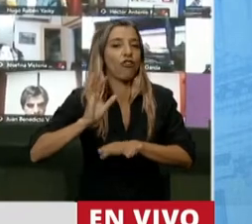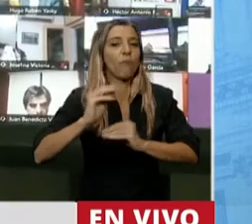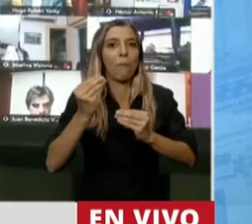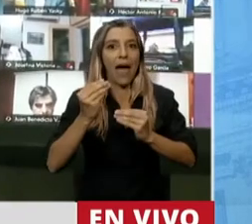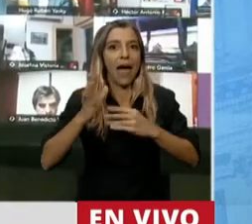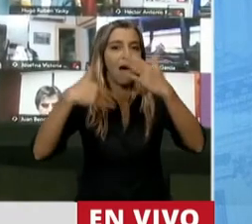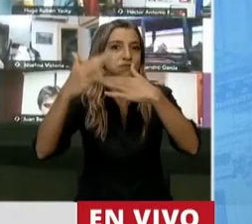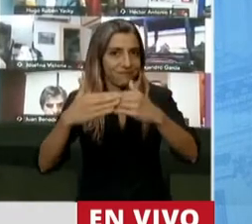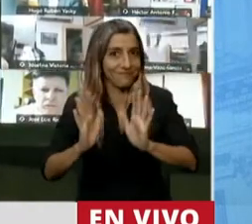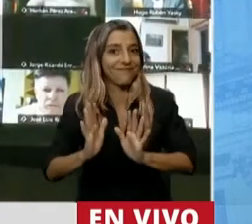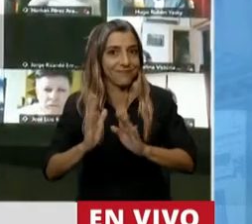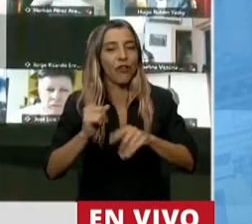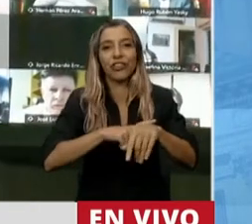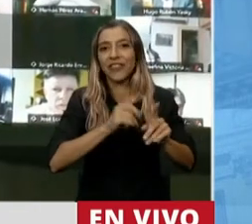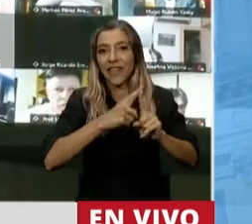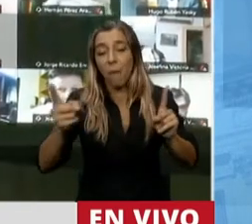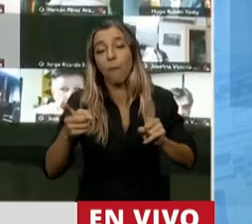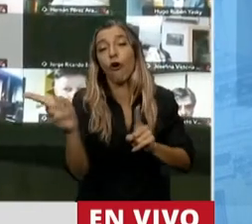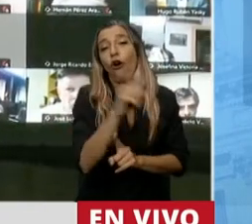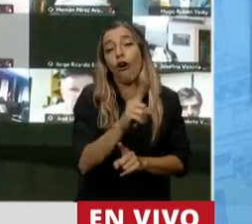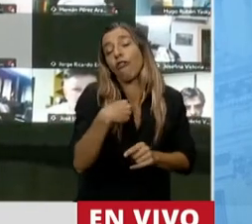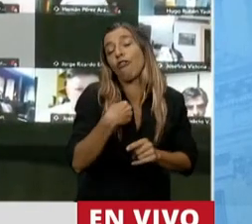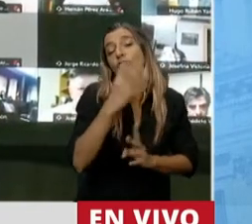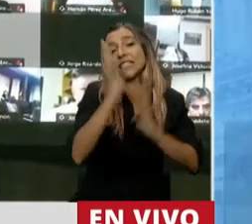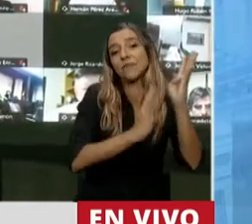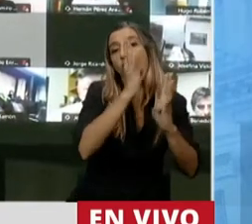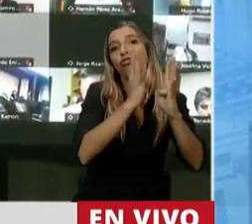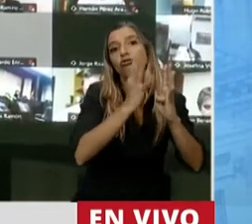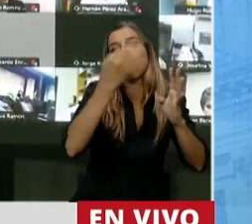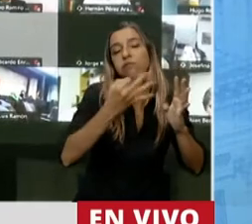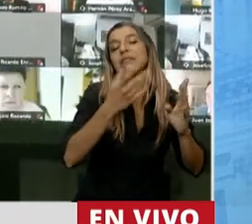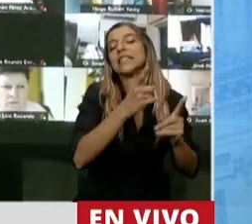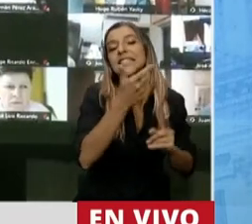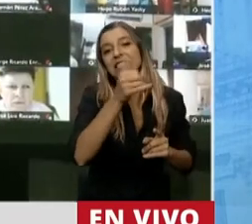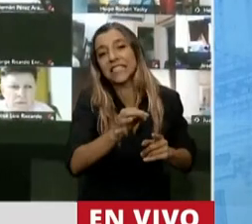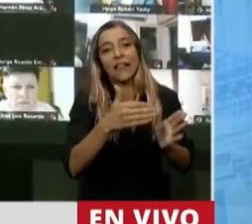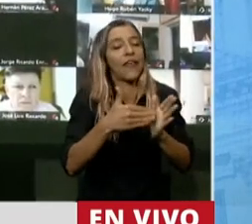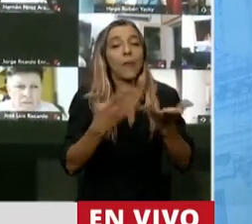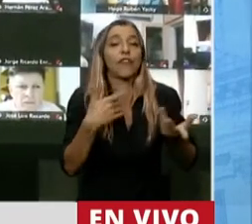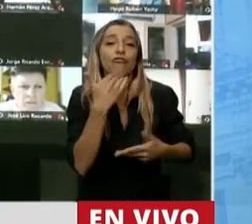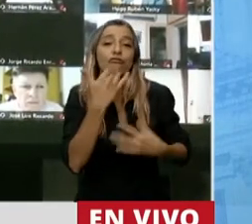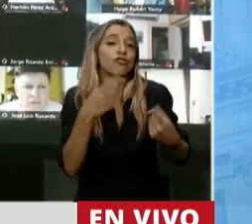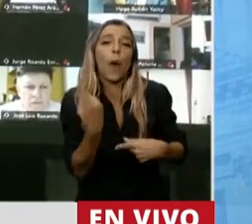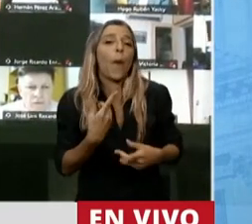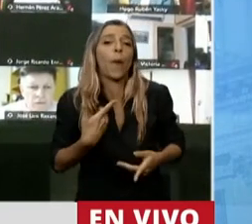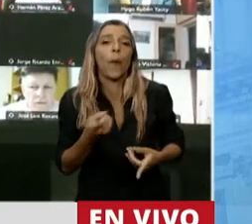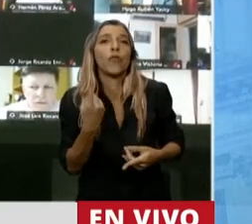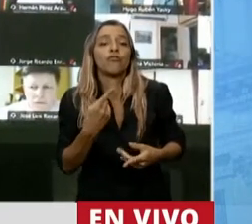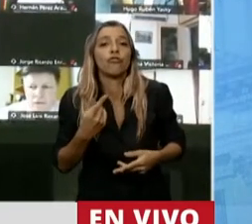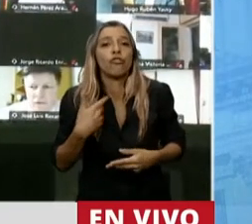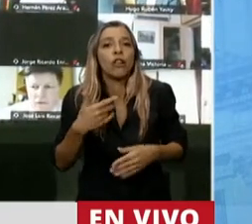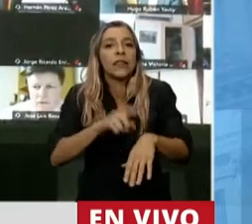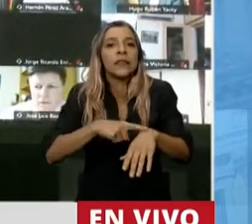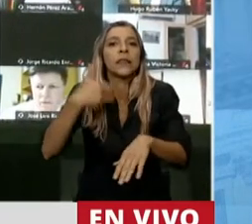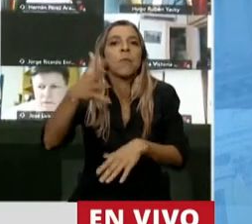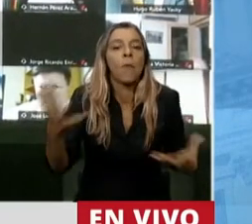Los tiempos naturales nos exceden, no tenemos ni idea de cuánto tiempo va a necesitar recuperarse un bosque que fue intencionalmente